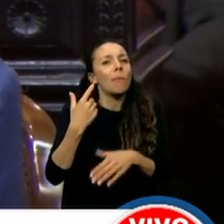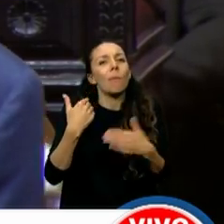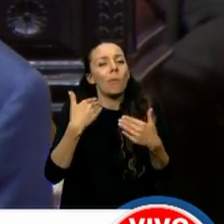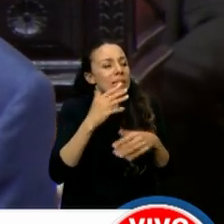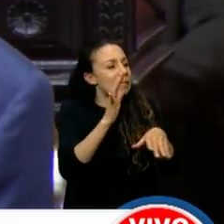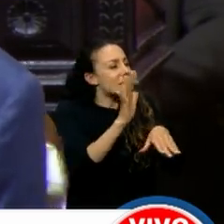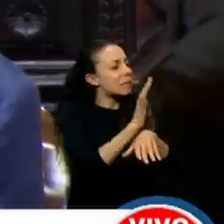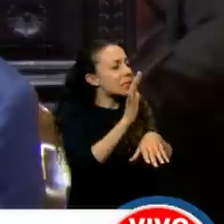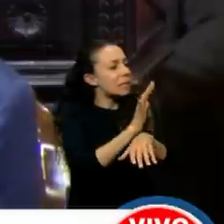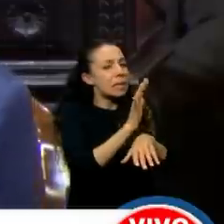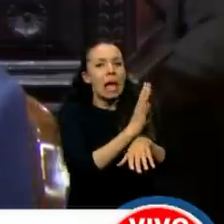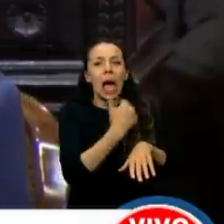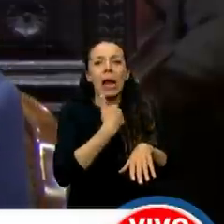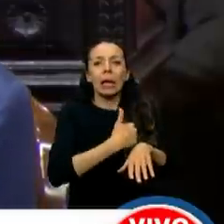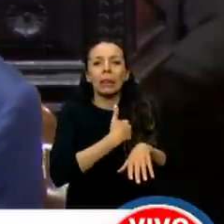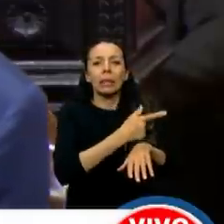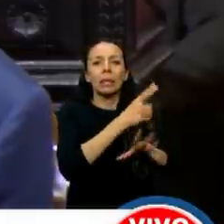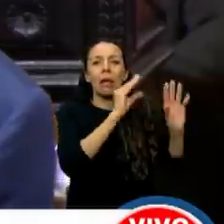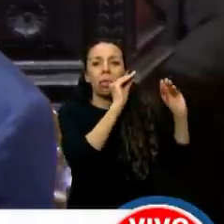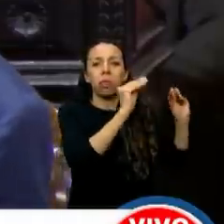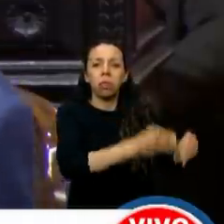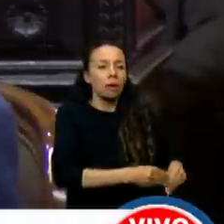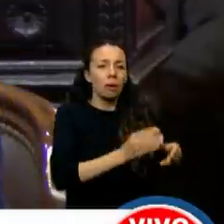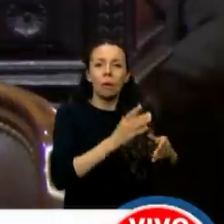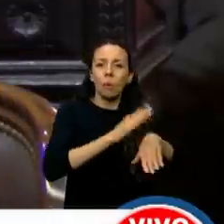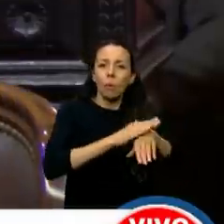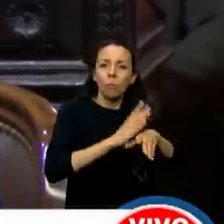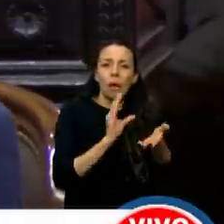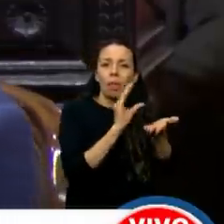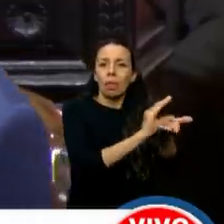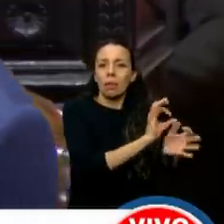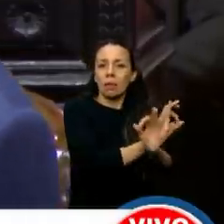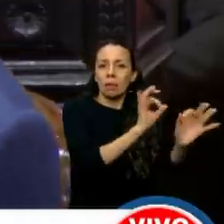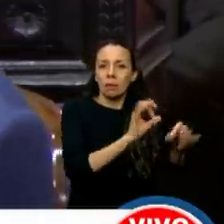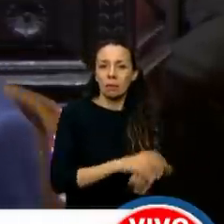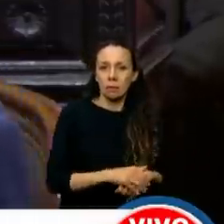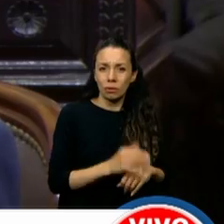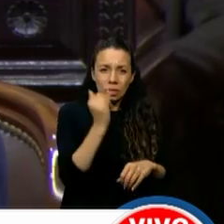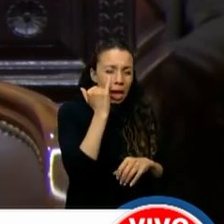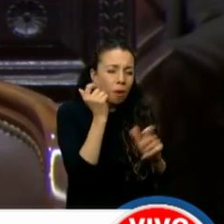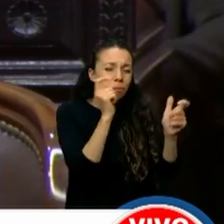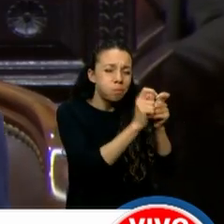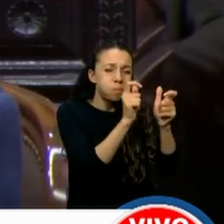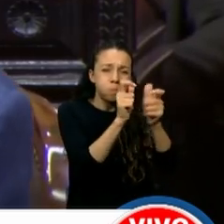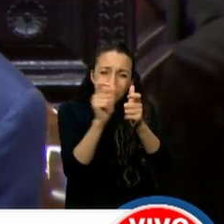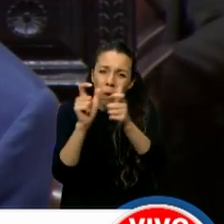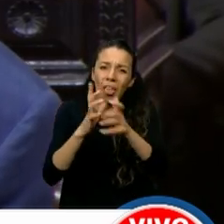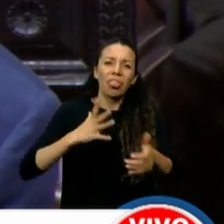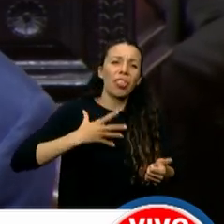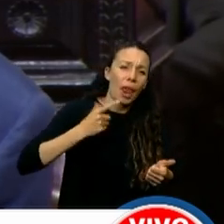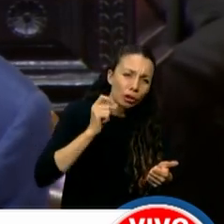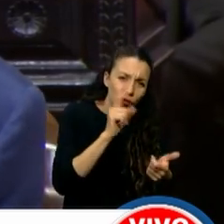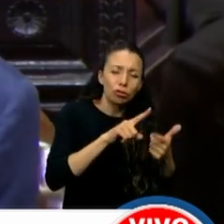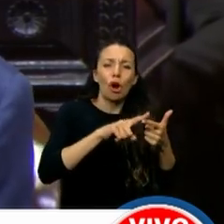cine argentina sin financiamiento me he reunido con todas las cámaras con directores con productores